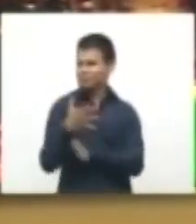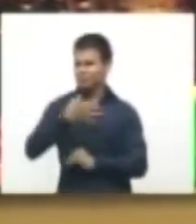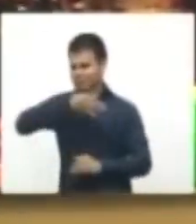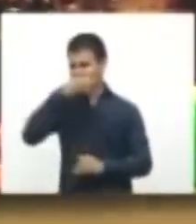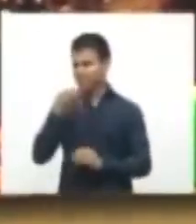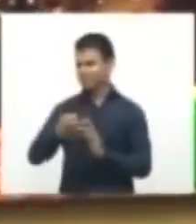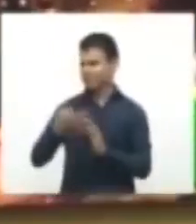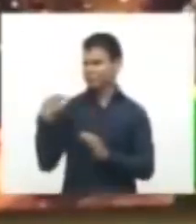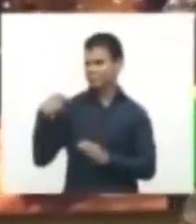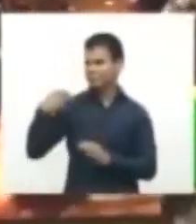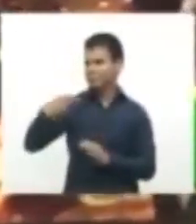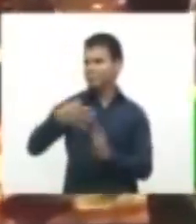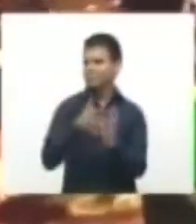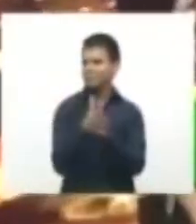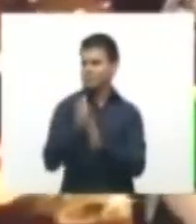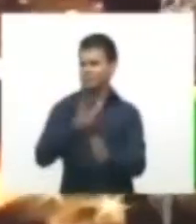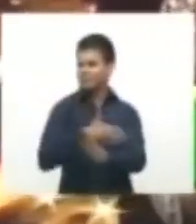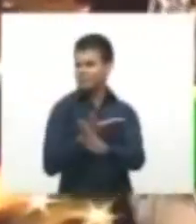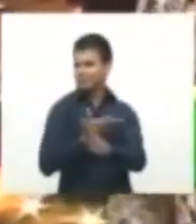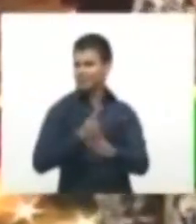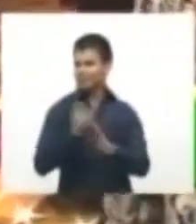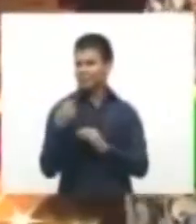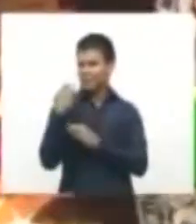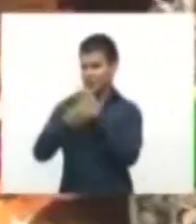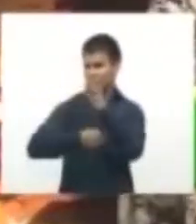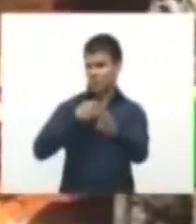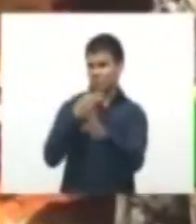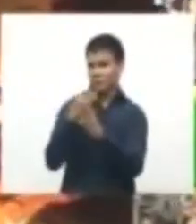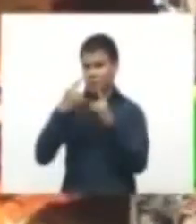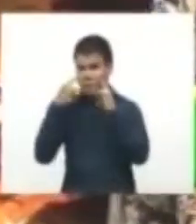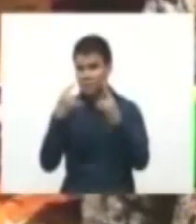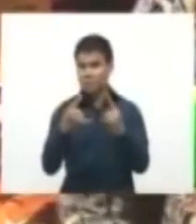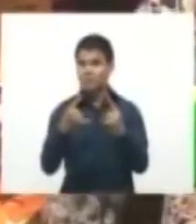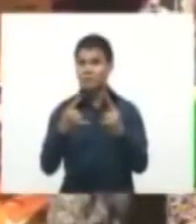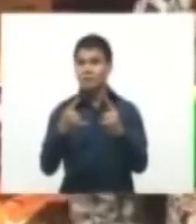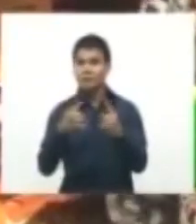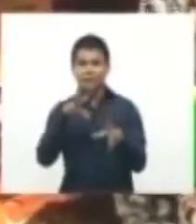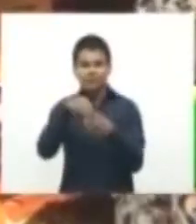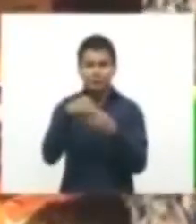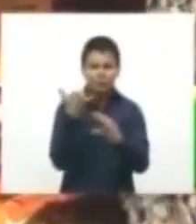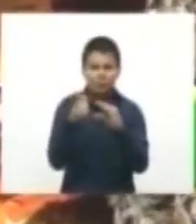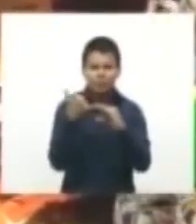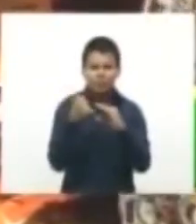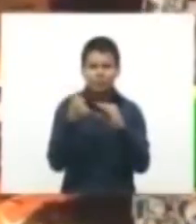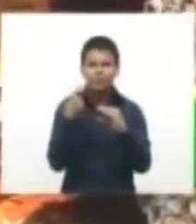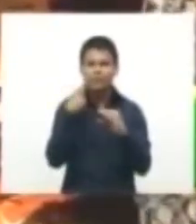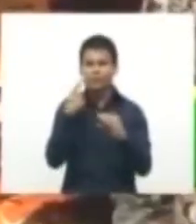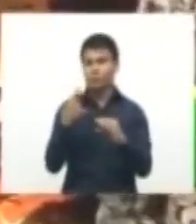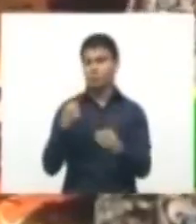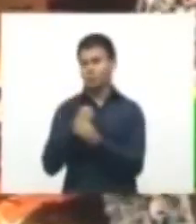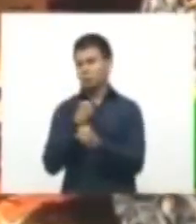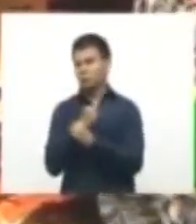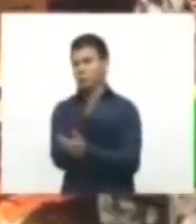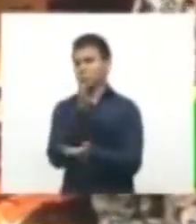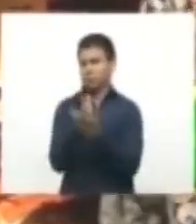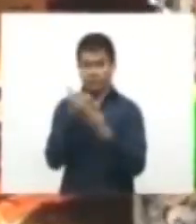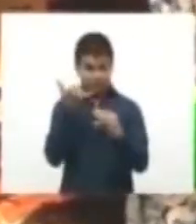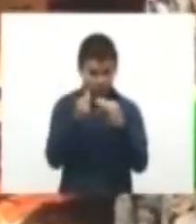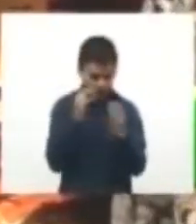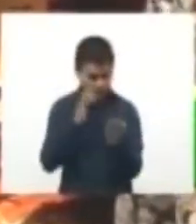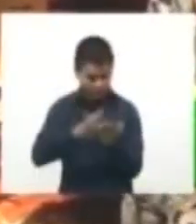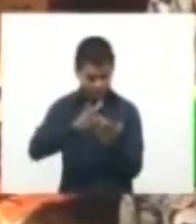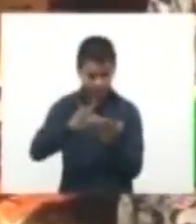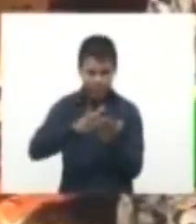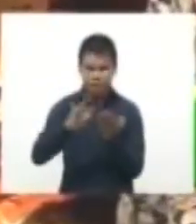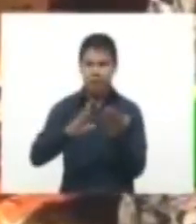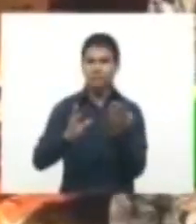una historia, canción de la vida real. El mundo está entretenido y metido en el WhatsApp. Si te vas para el trabajo, está metida en WhatsApp.